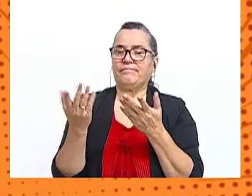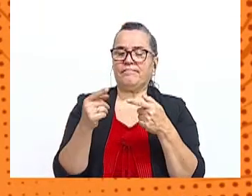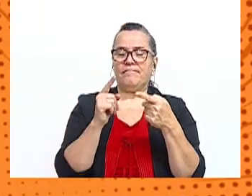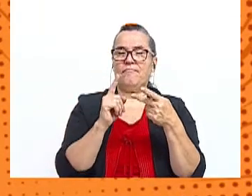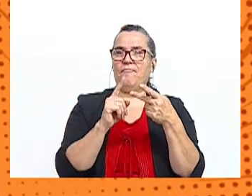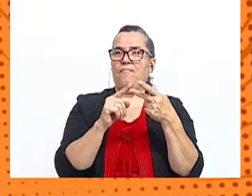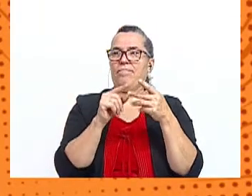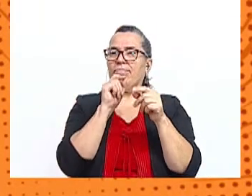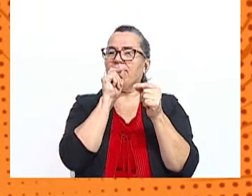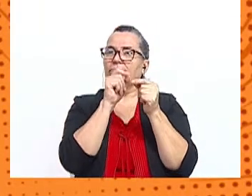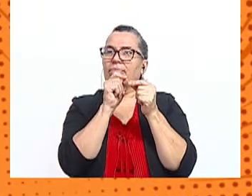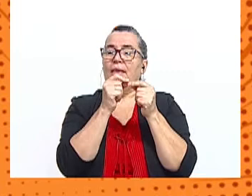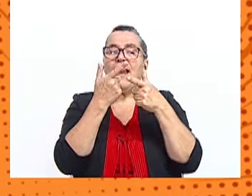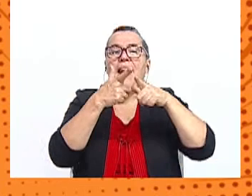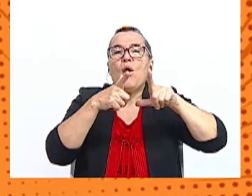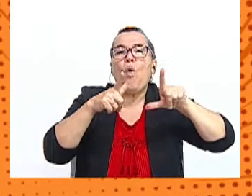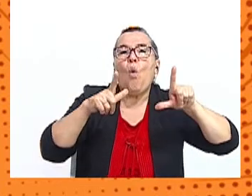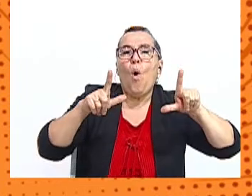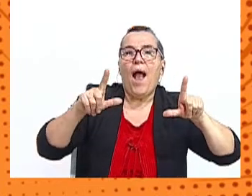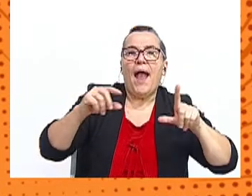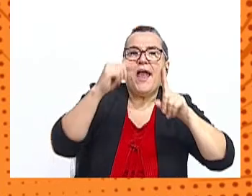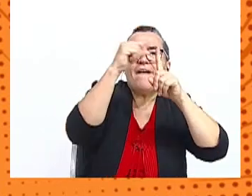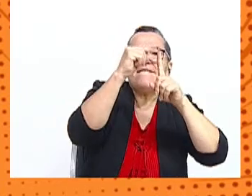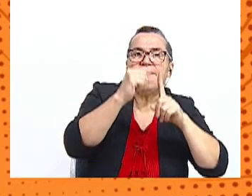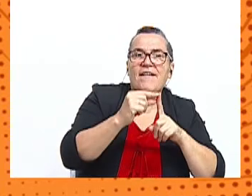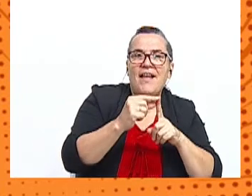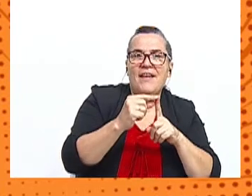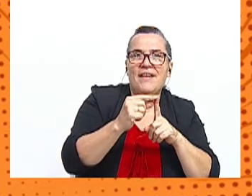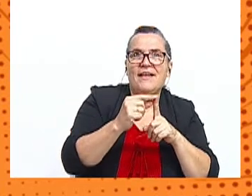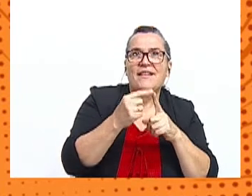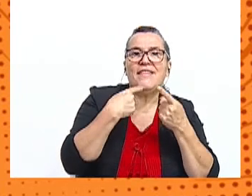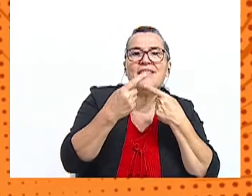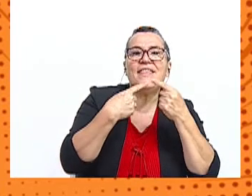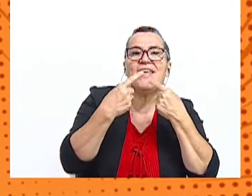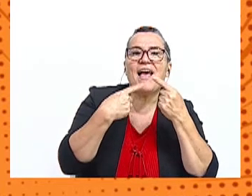Veamos en detalle. El lenguaje verbal, tenemos los diálogos,